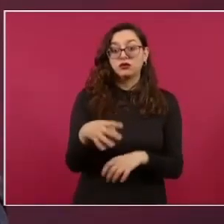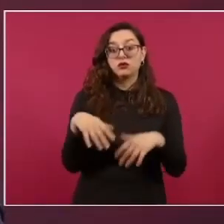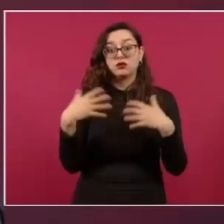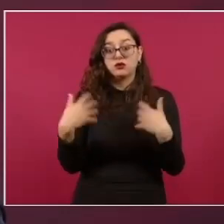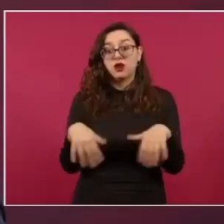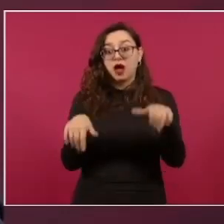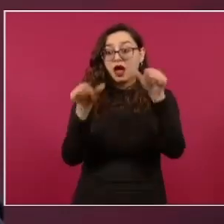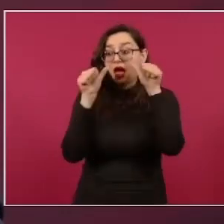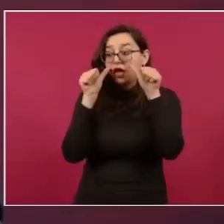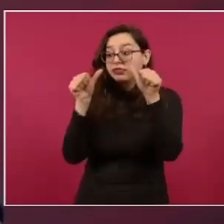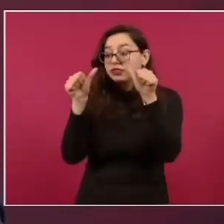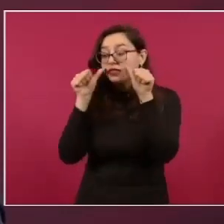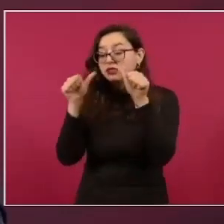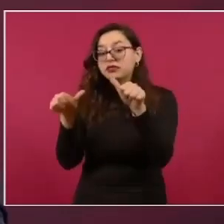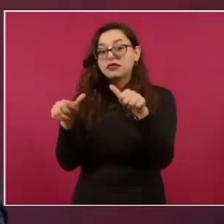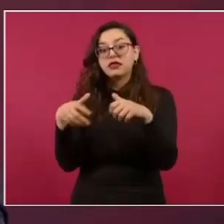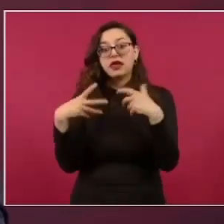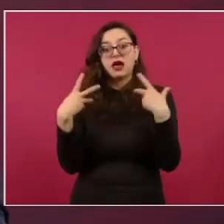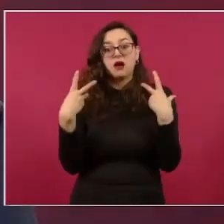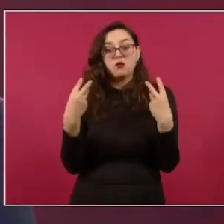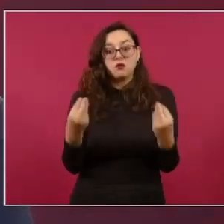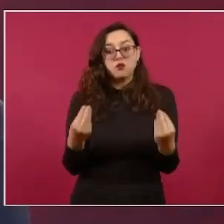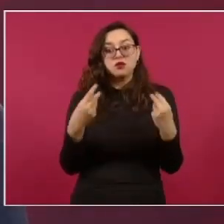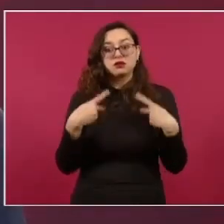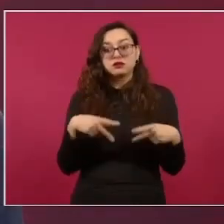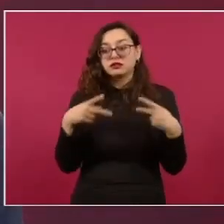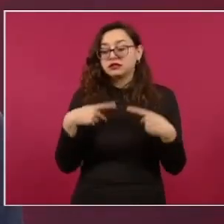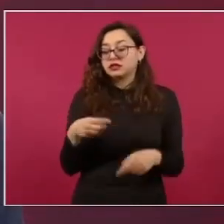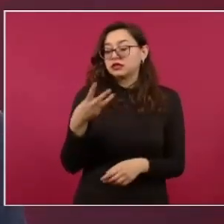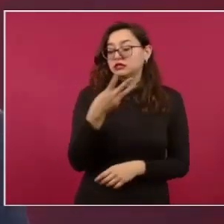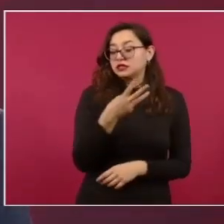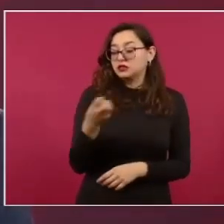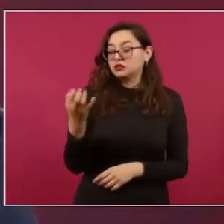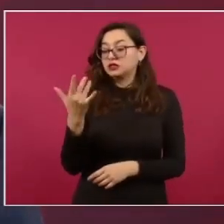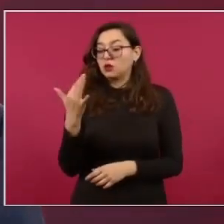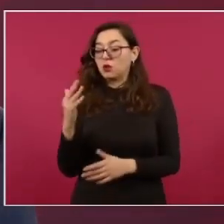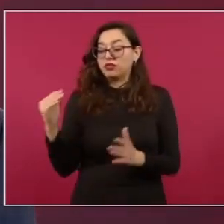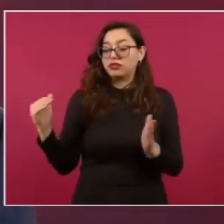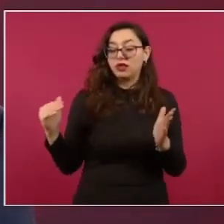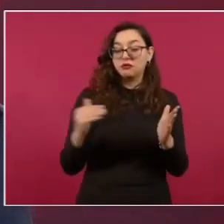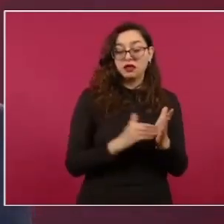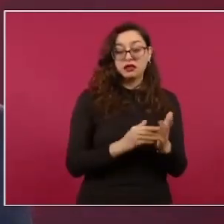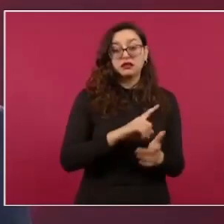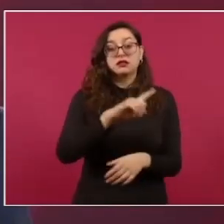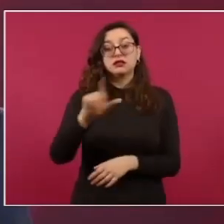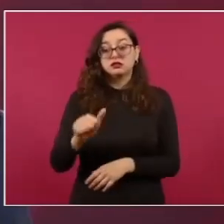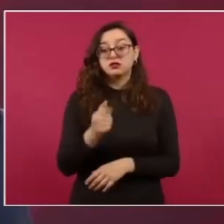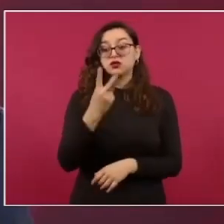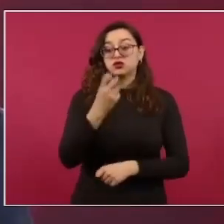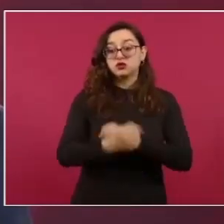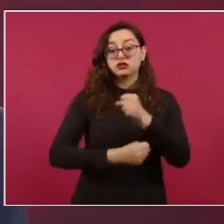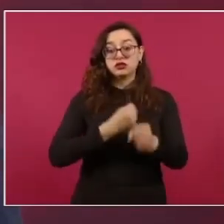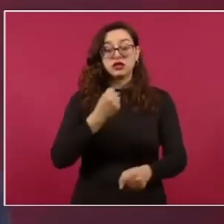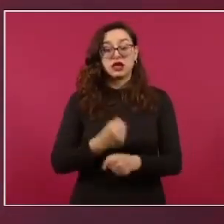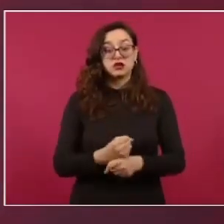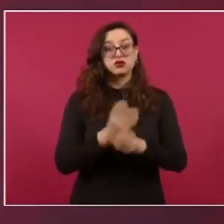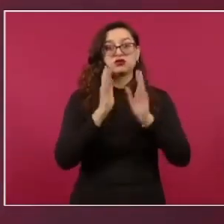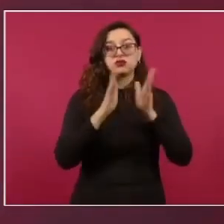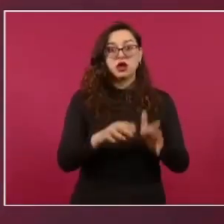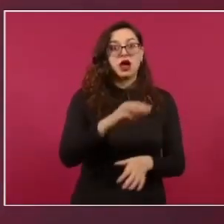con 350,000 derechohabientes, y en 2 años ya se había extendido a Monterrey,